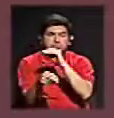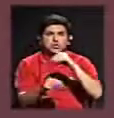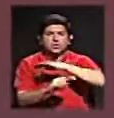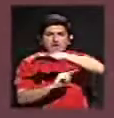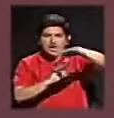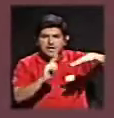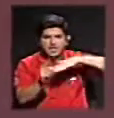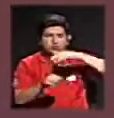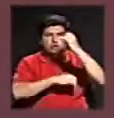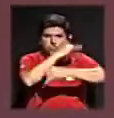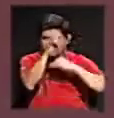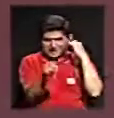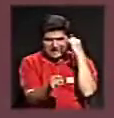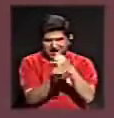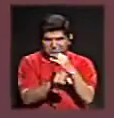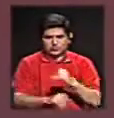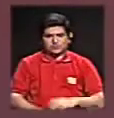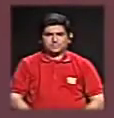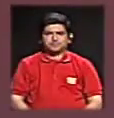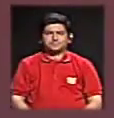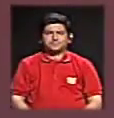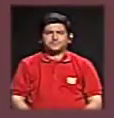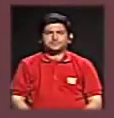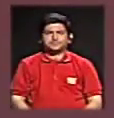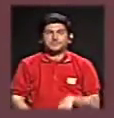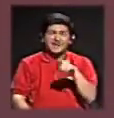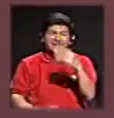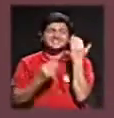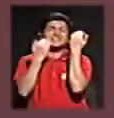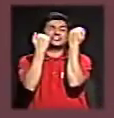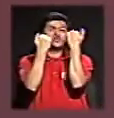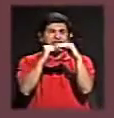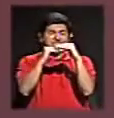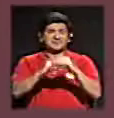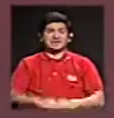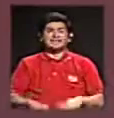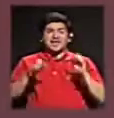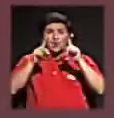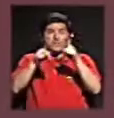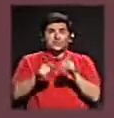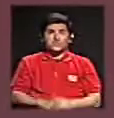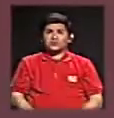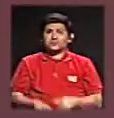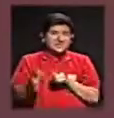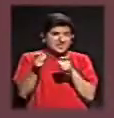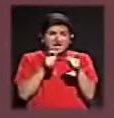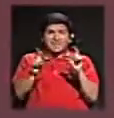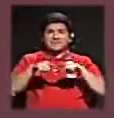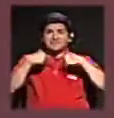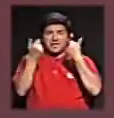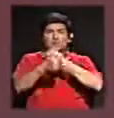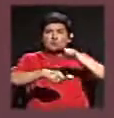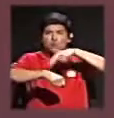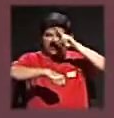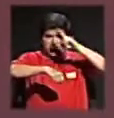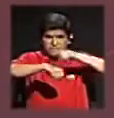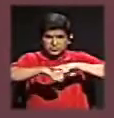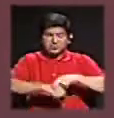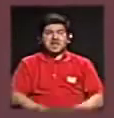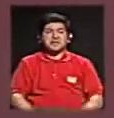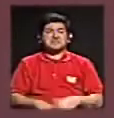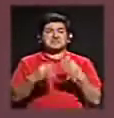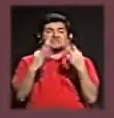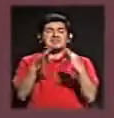entorno internacional, lo cual limita los márgenes de maniobra de sectores nacionales actuando